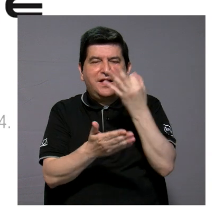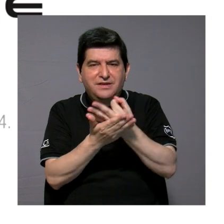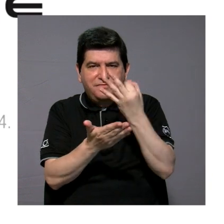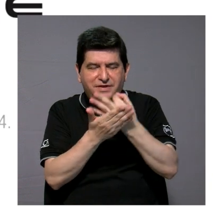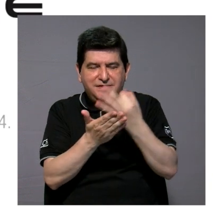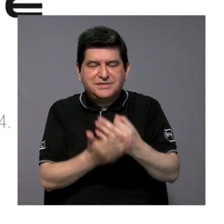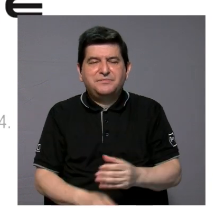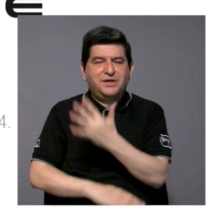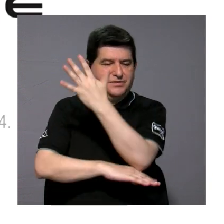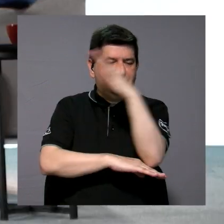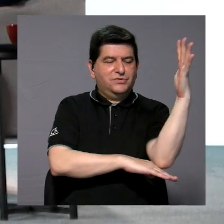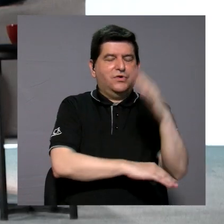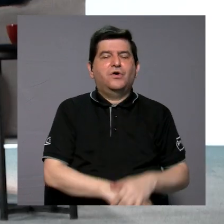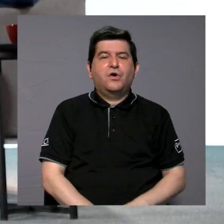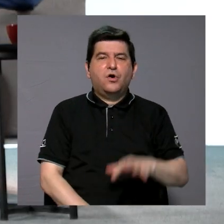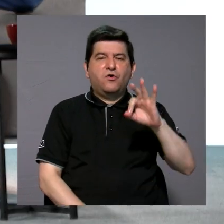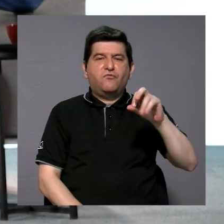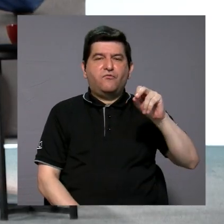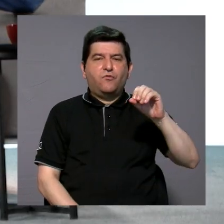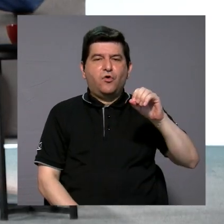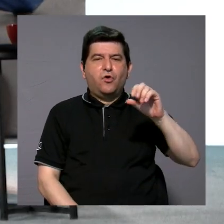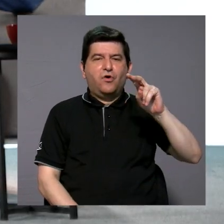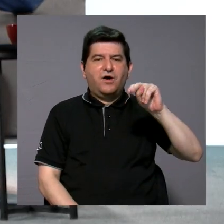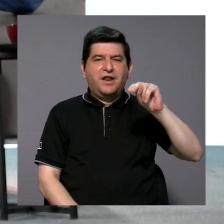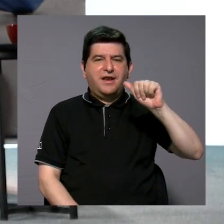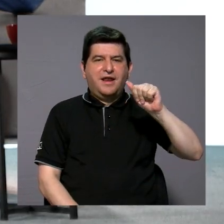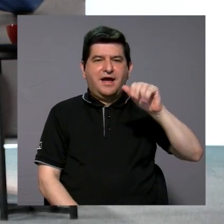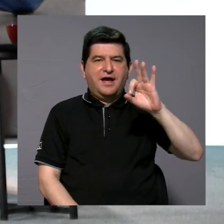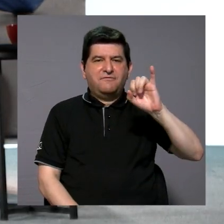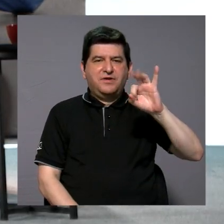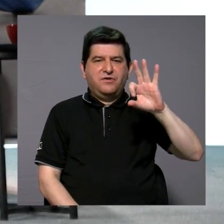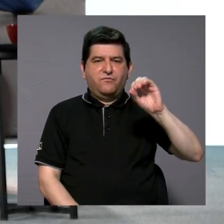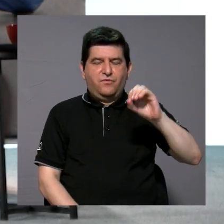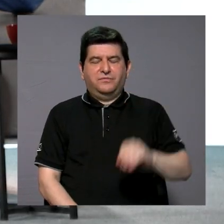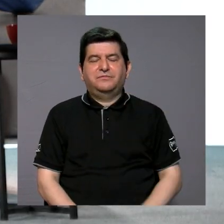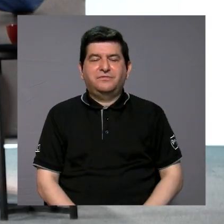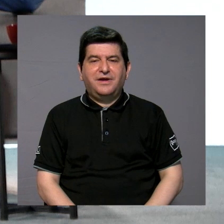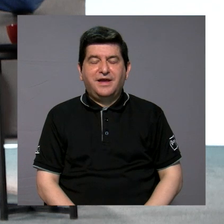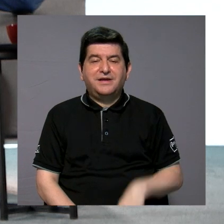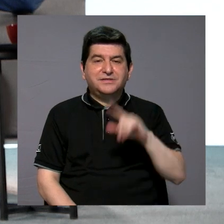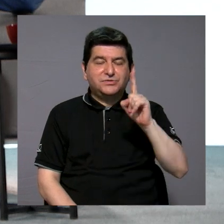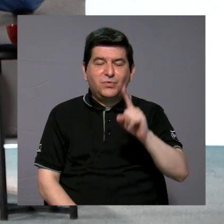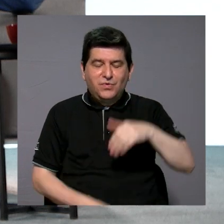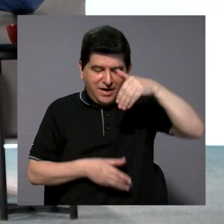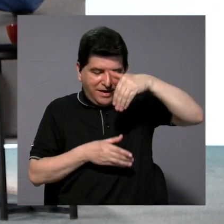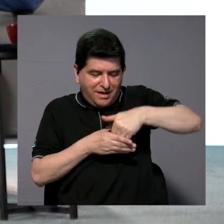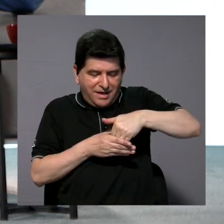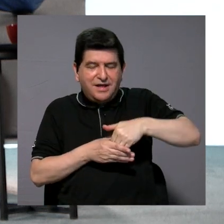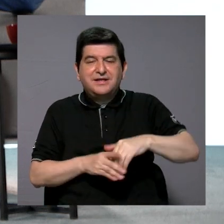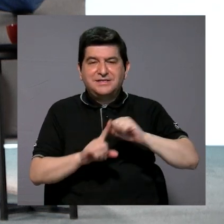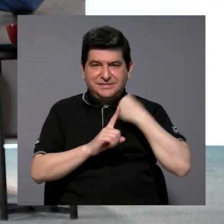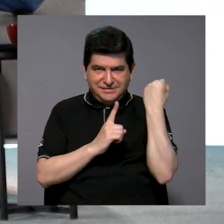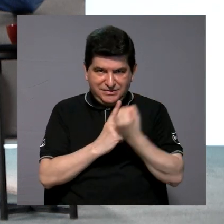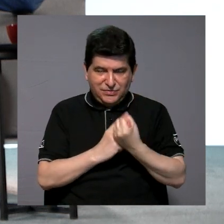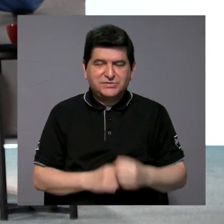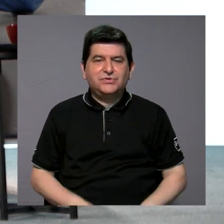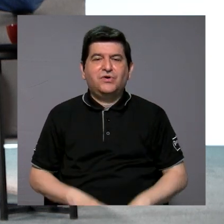FONAFIFO. Entonces, es una internalización de externalidades. Estás